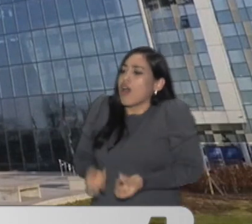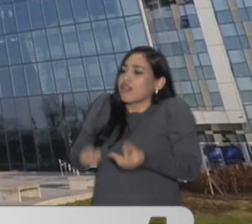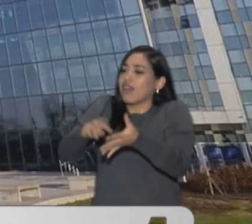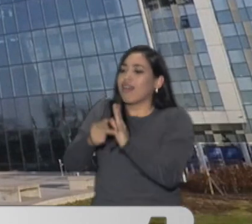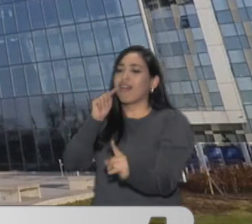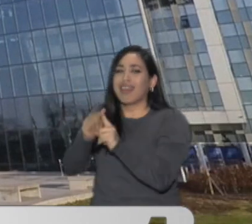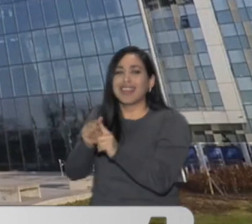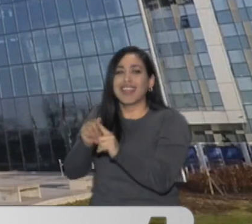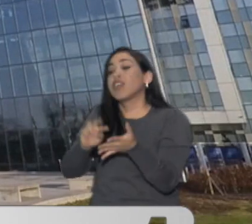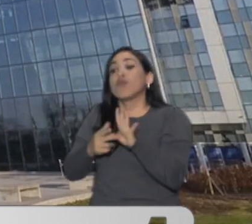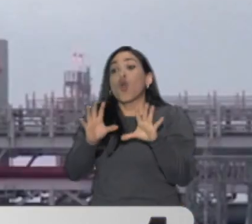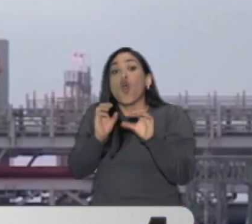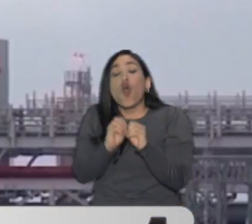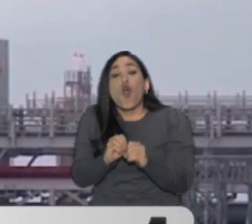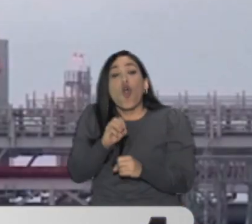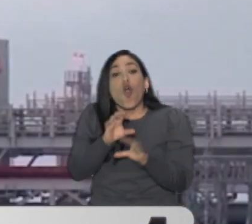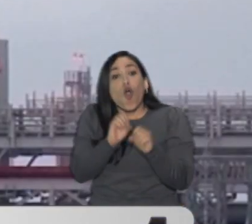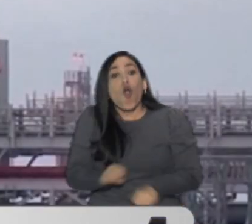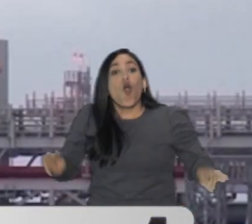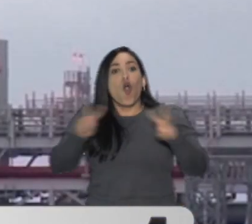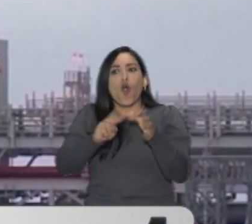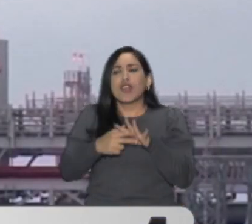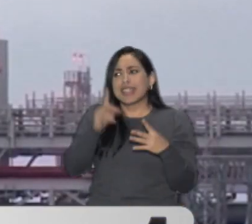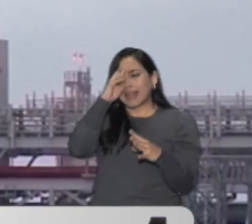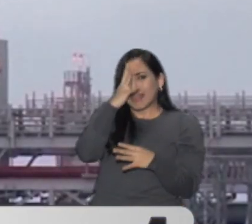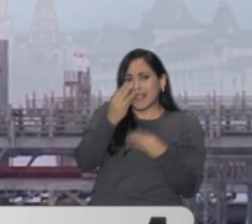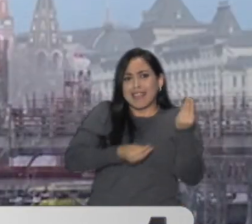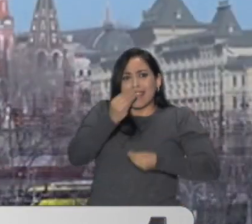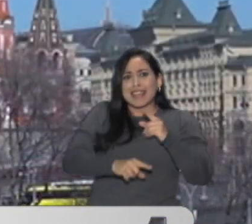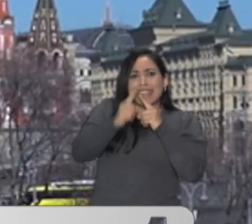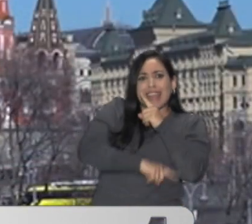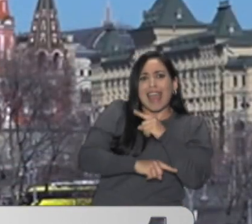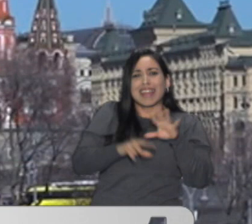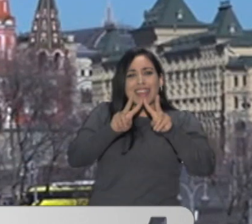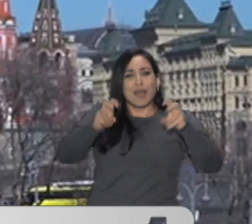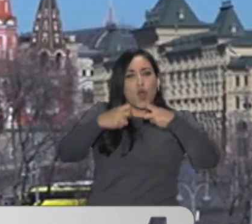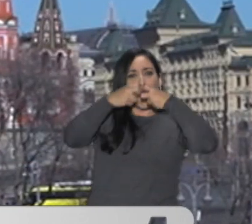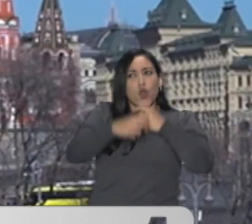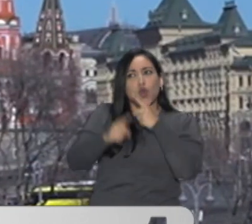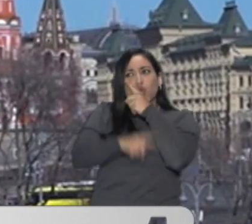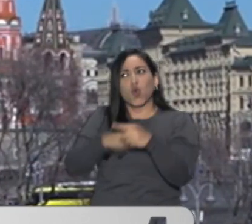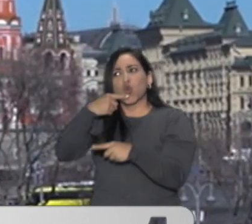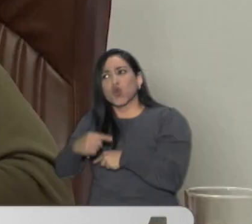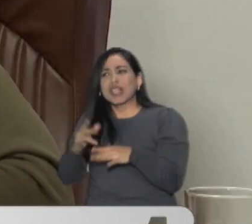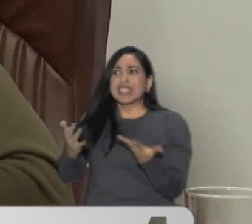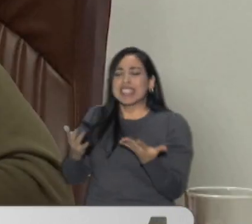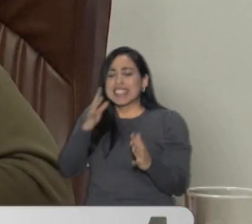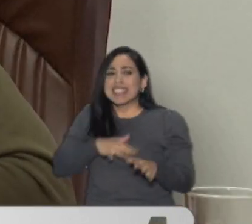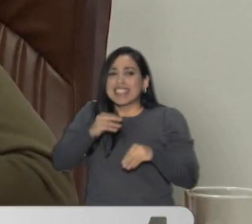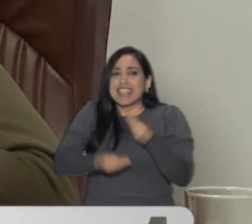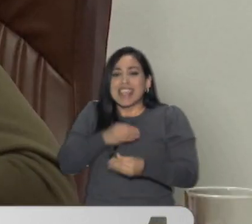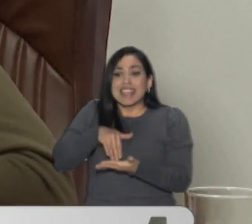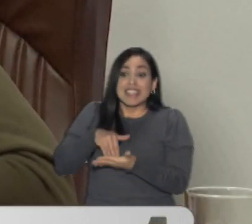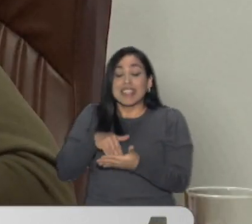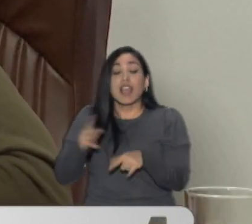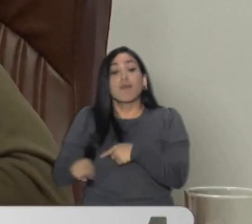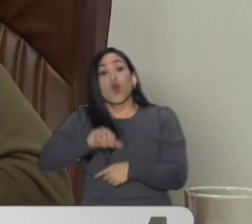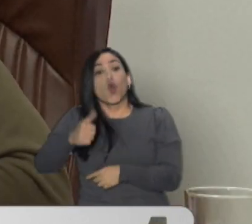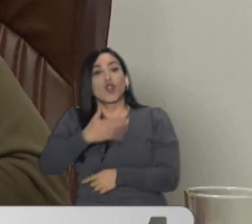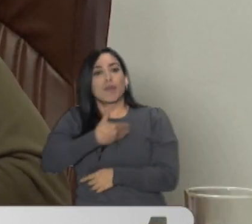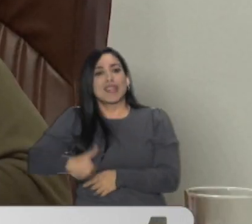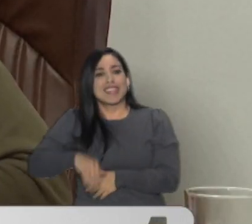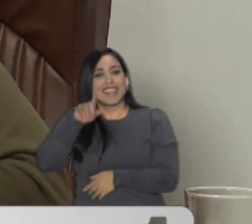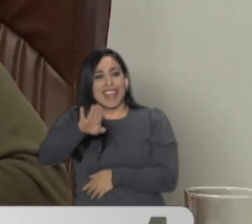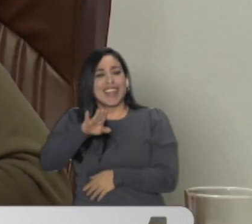oriental, mientras la Unión Europea se encuentra dividida sobre sanciones energéticas contra Rusia. Por su parte, el presidente